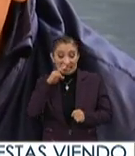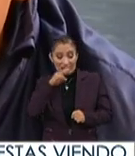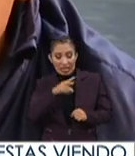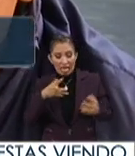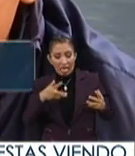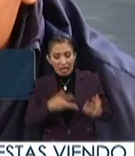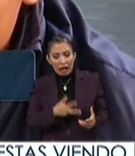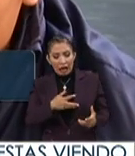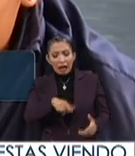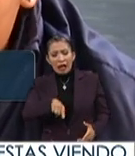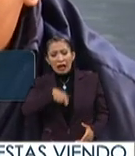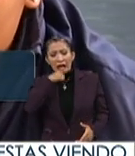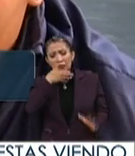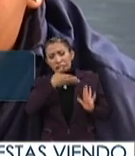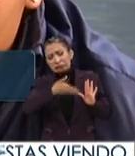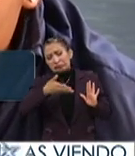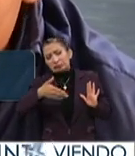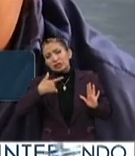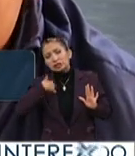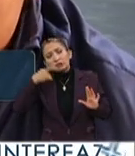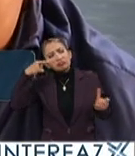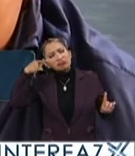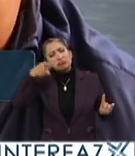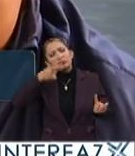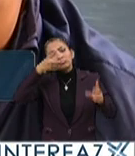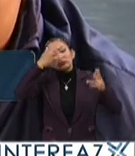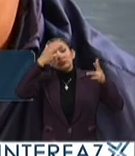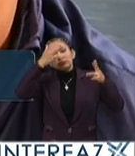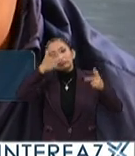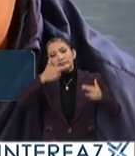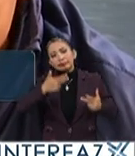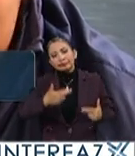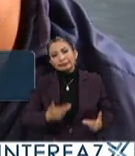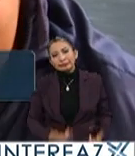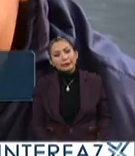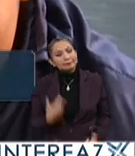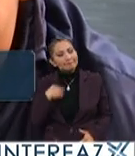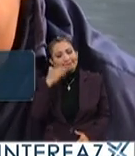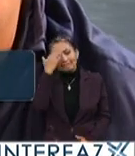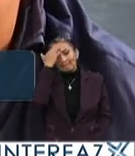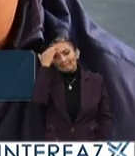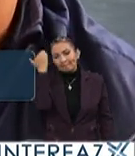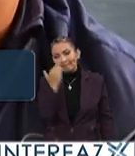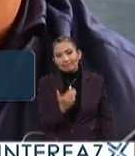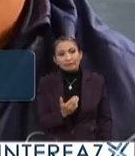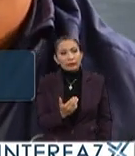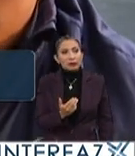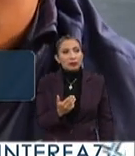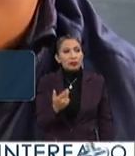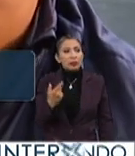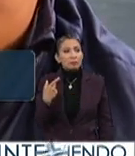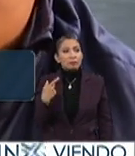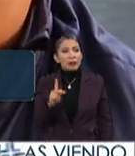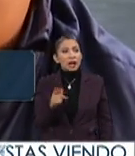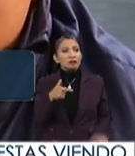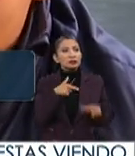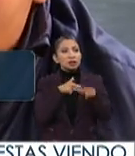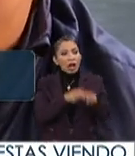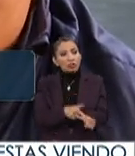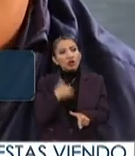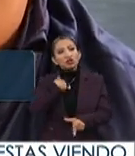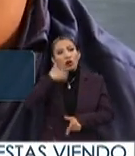veo como truncado todo el proceso que llevaba, pues fue devastador. Pero continuando